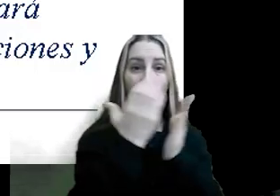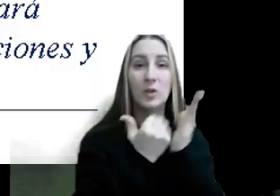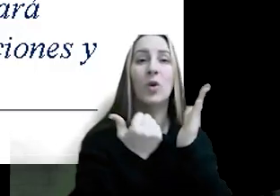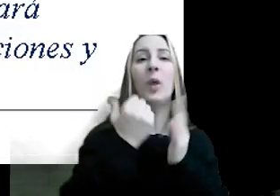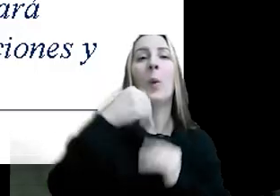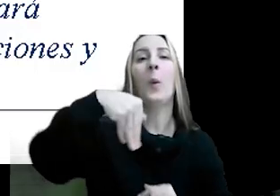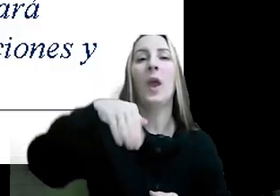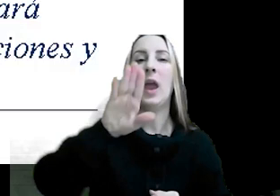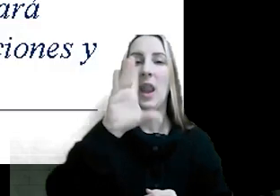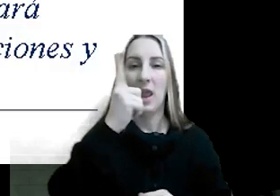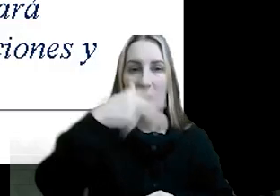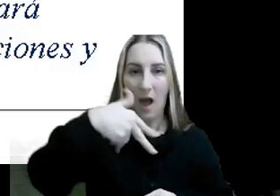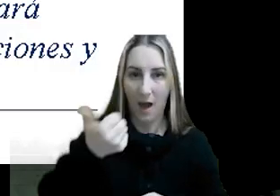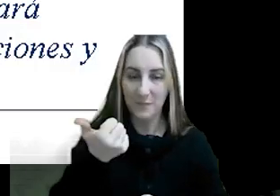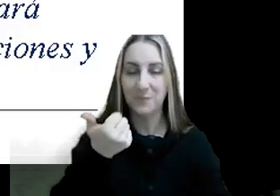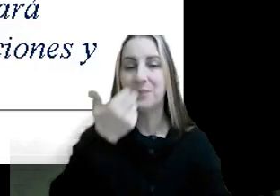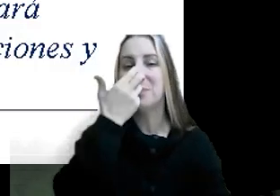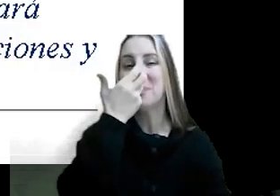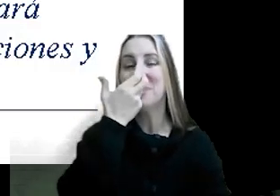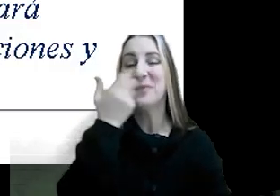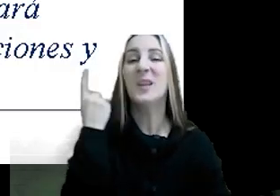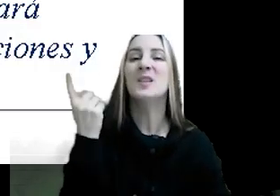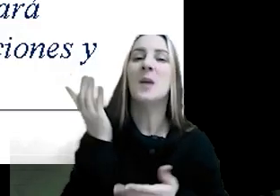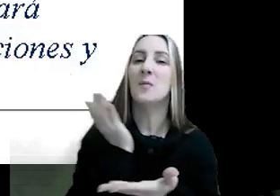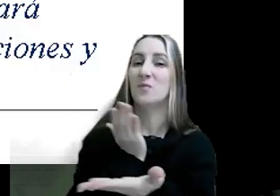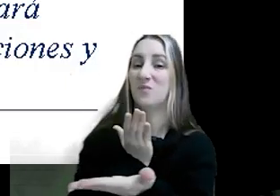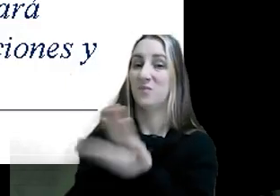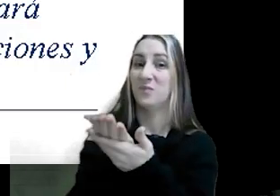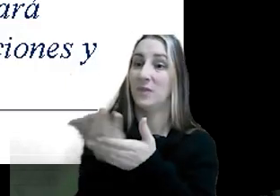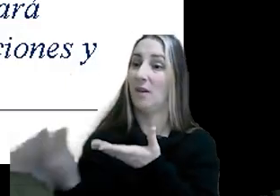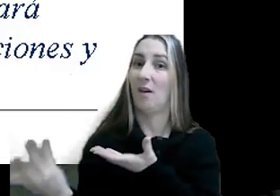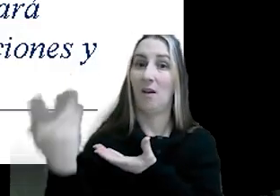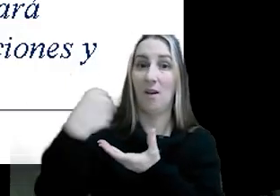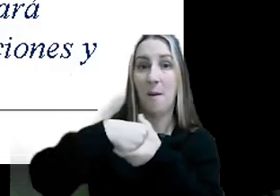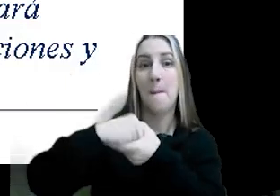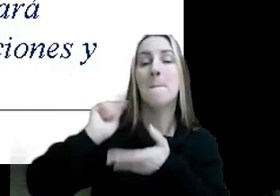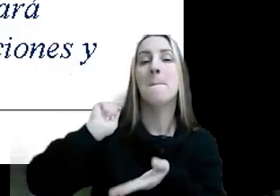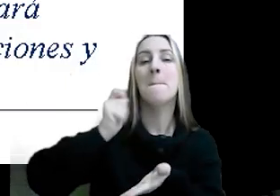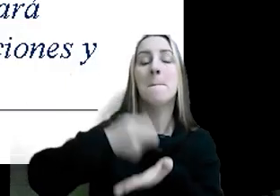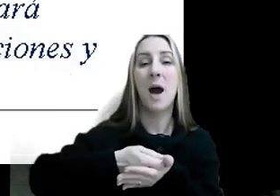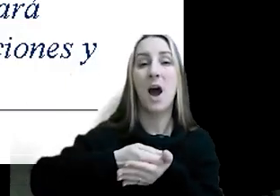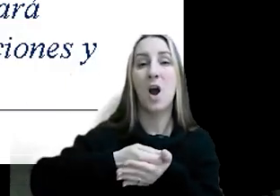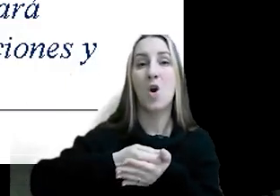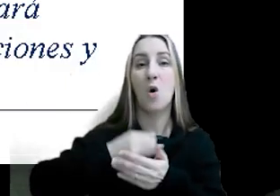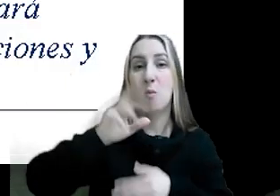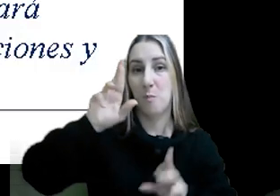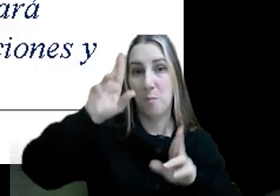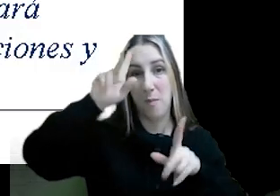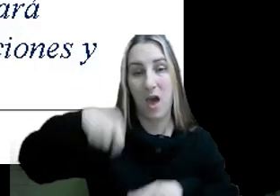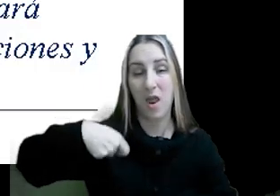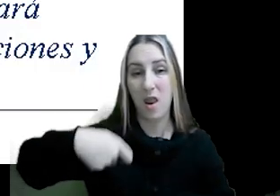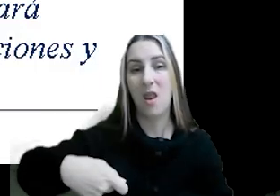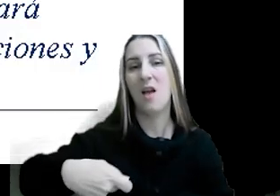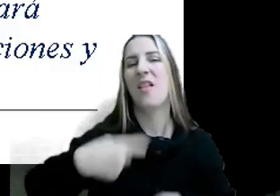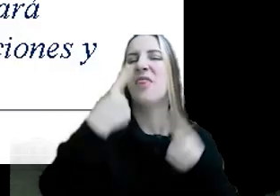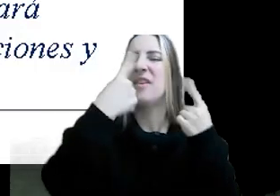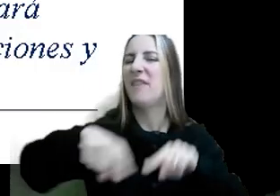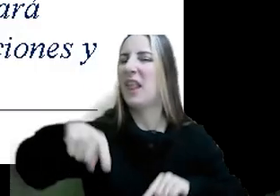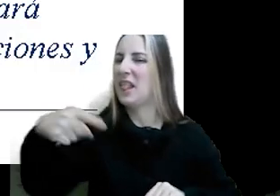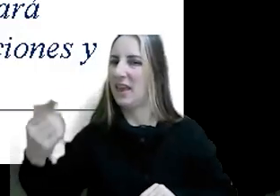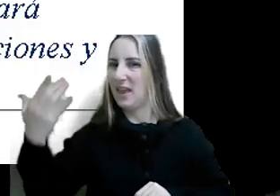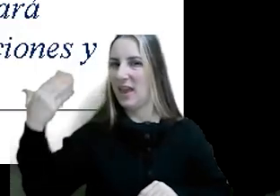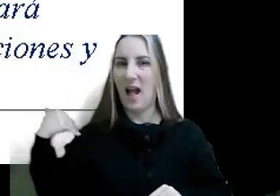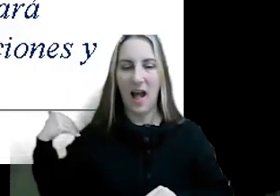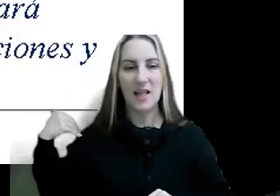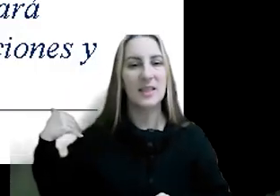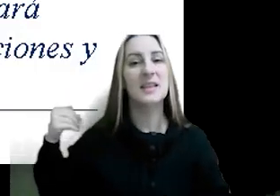Argentina. Pero la solicitud de adhesión de pago de este plan, a diferencia de otros anteriores, no